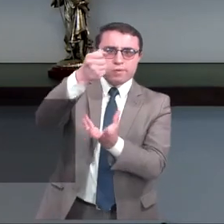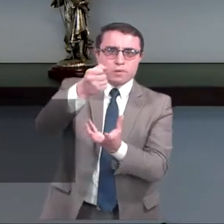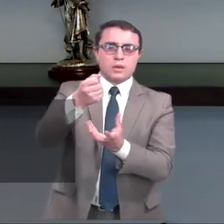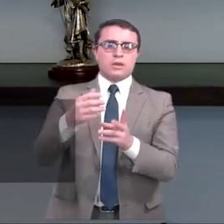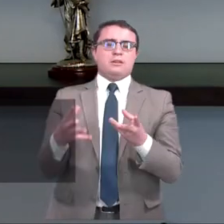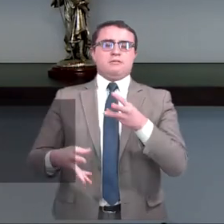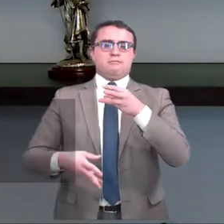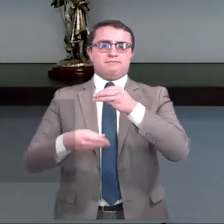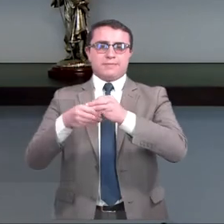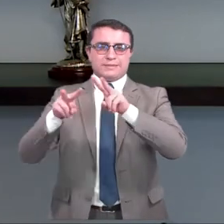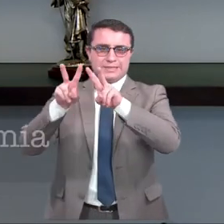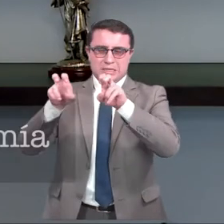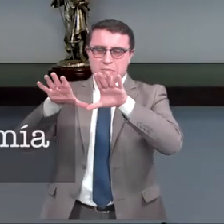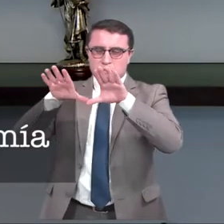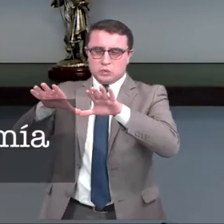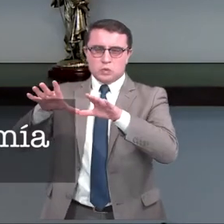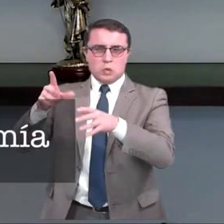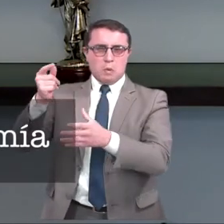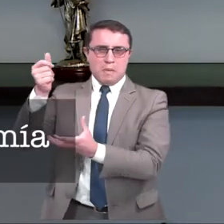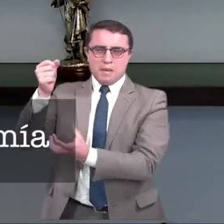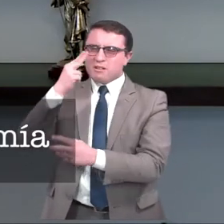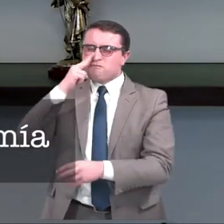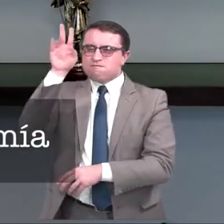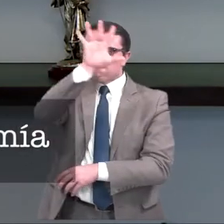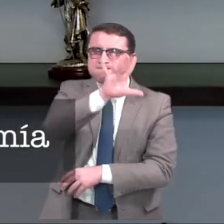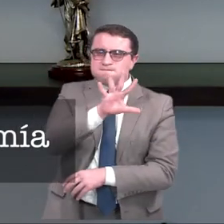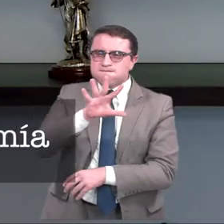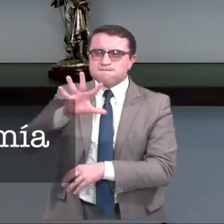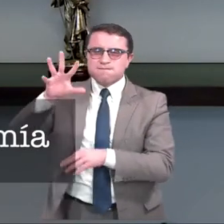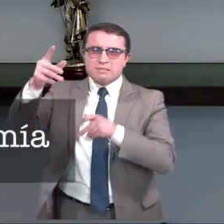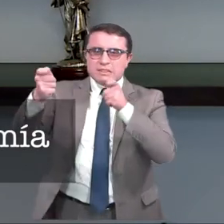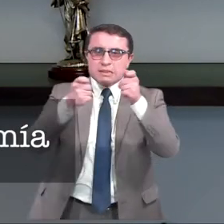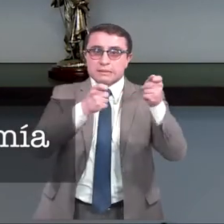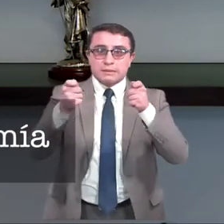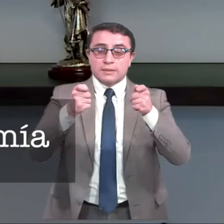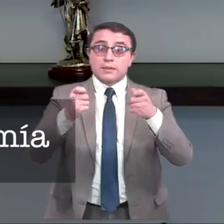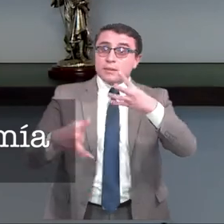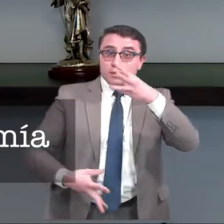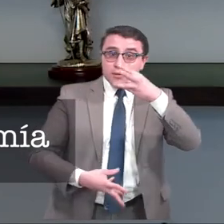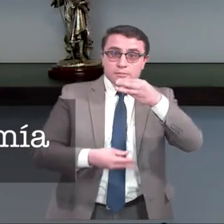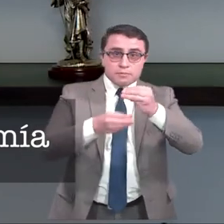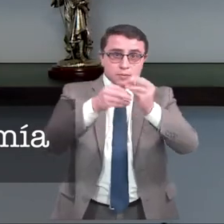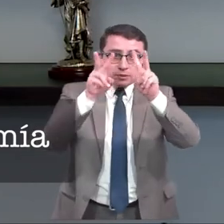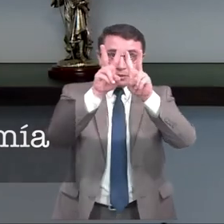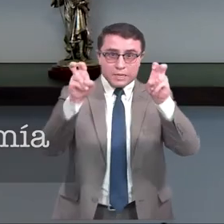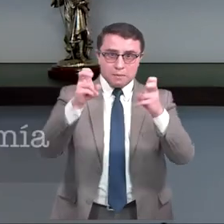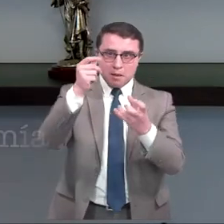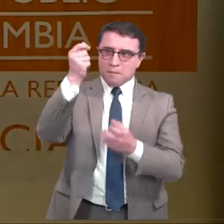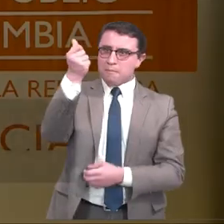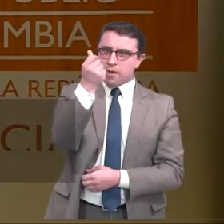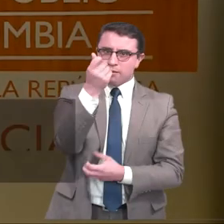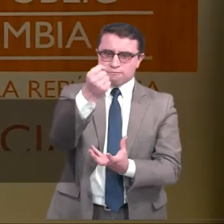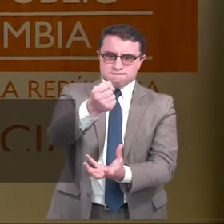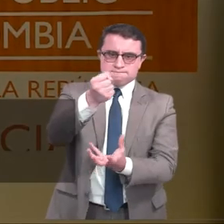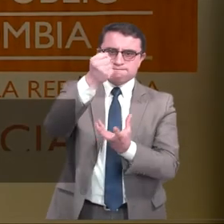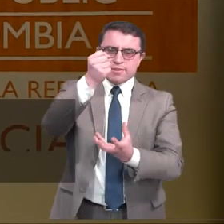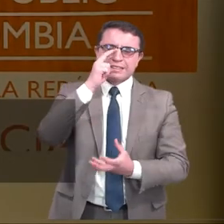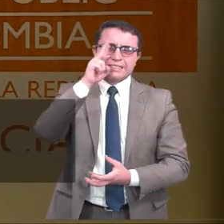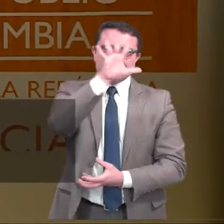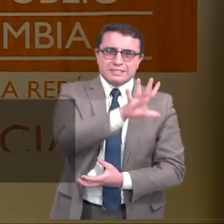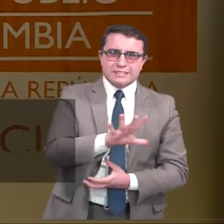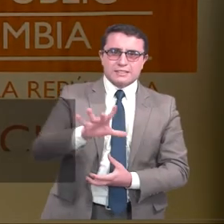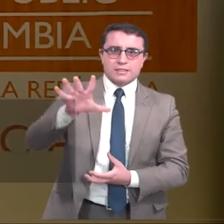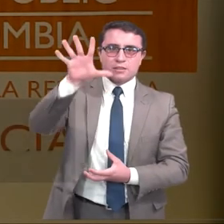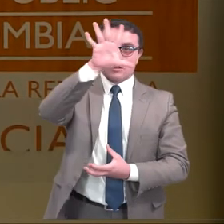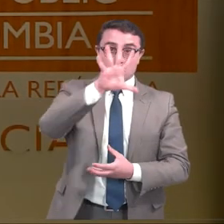monopolios y más que, y todo lo que tenga que ver con la economía nacional, como